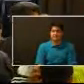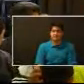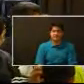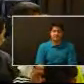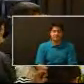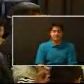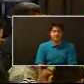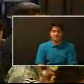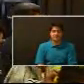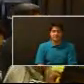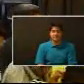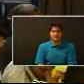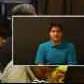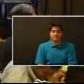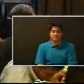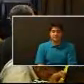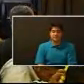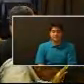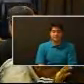Familia Mayorga,